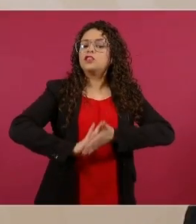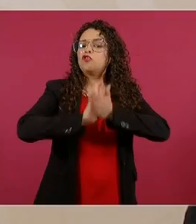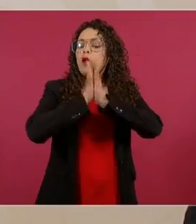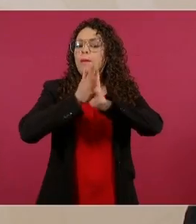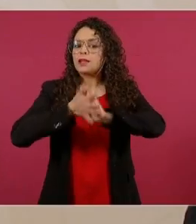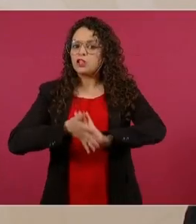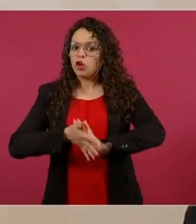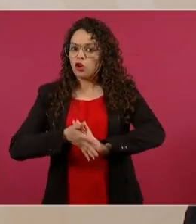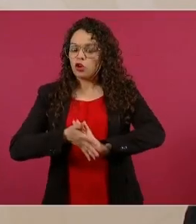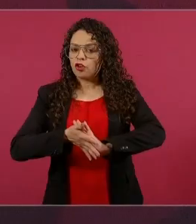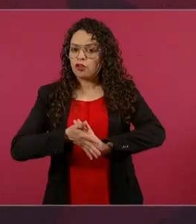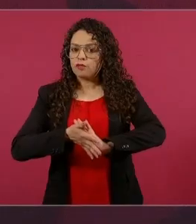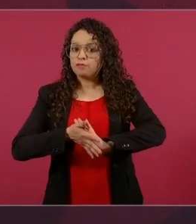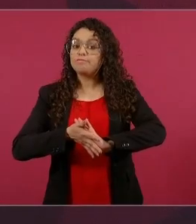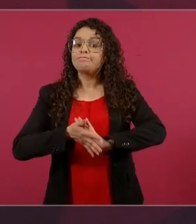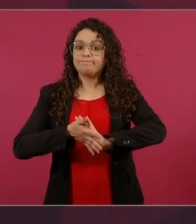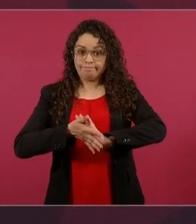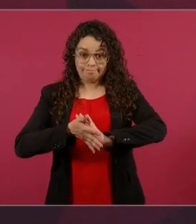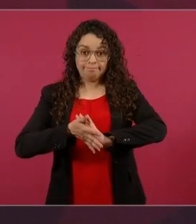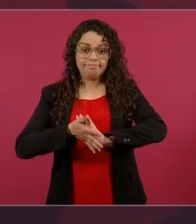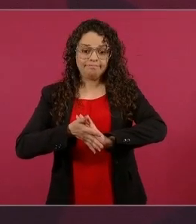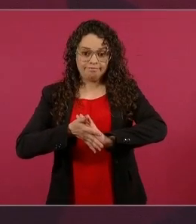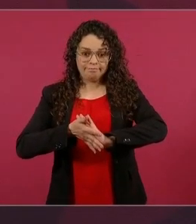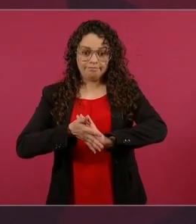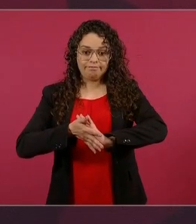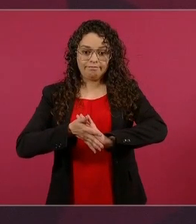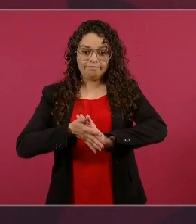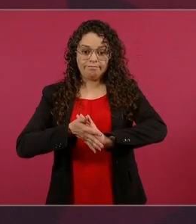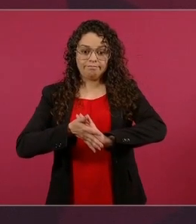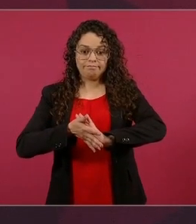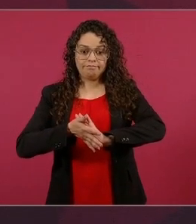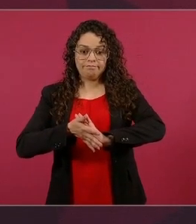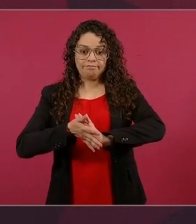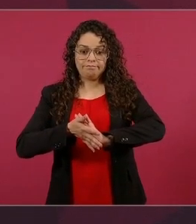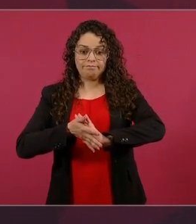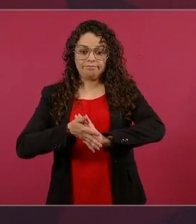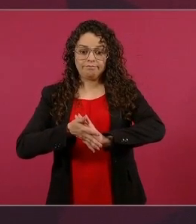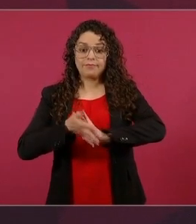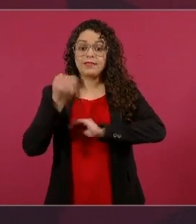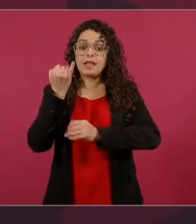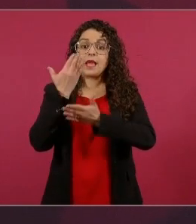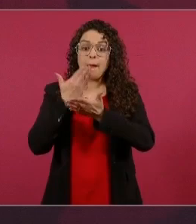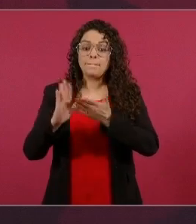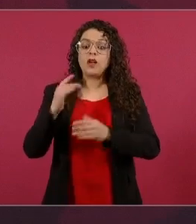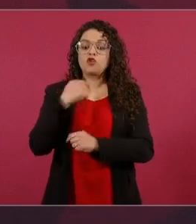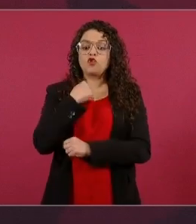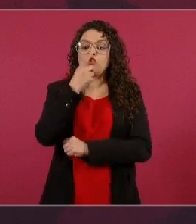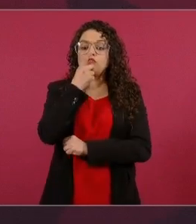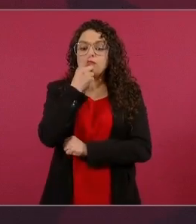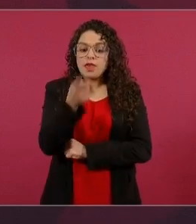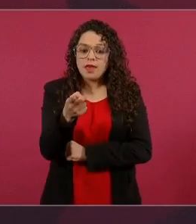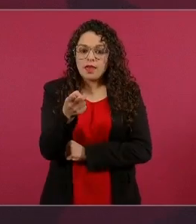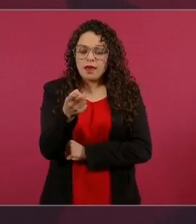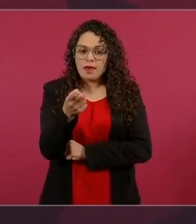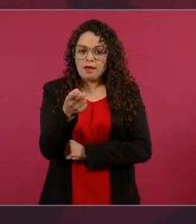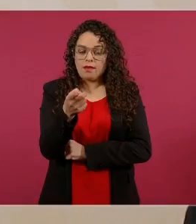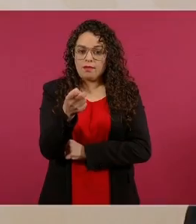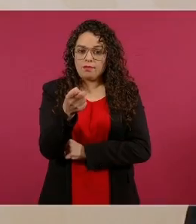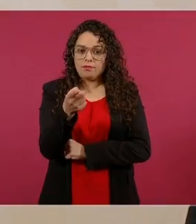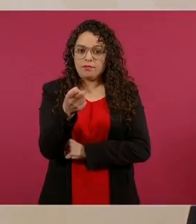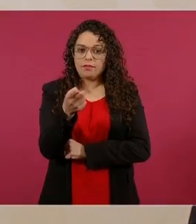transformación pero dije además que la justicia no solo